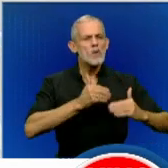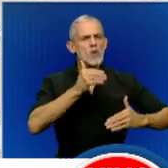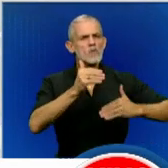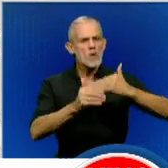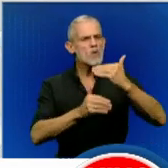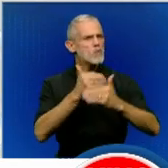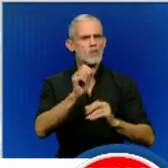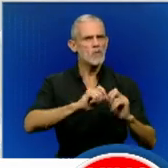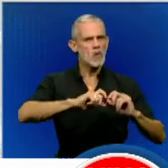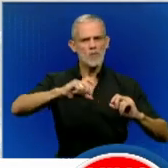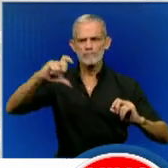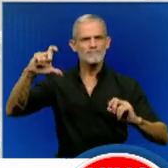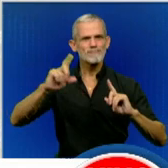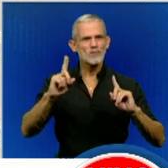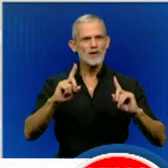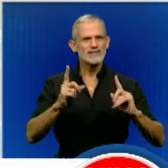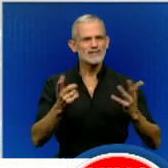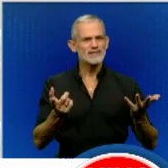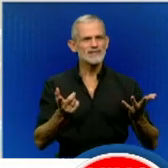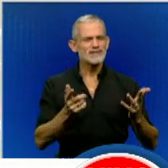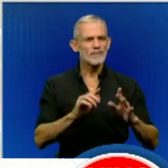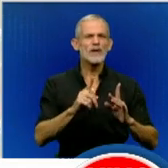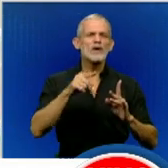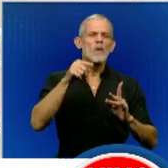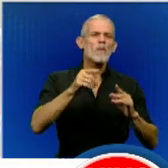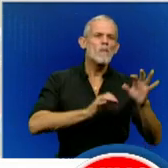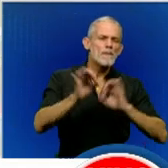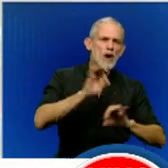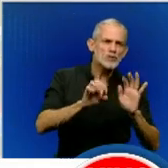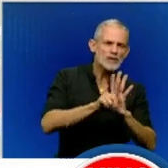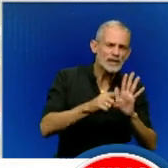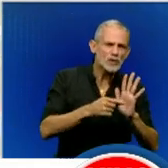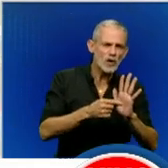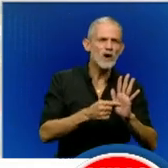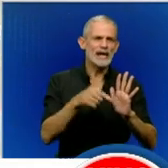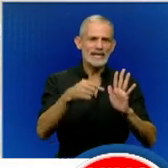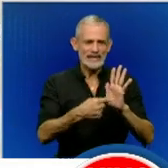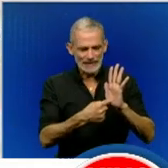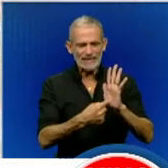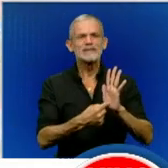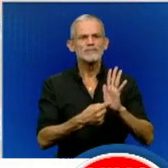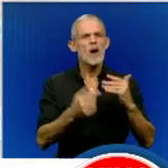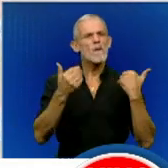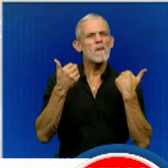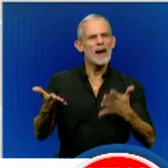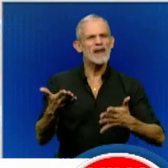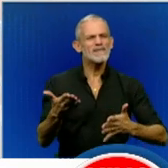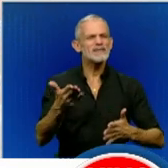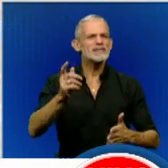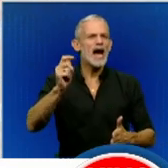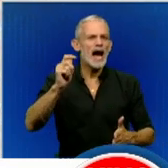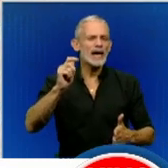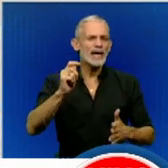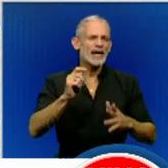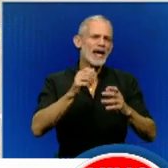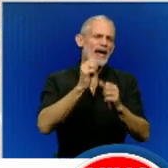bien se ha dicho acá en todos casos es un proyecto que beneficia de alguna manera a